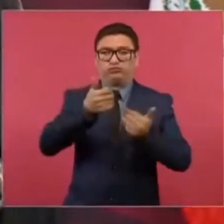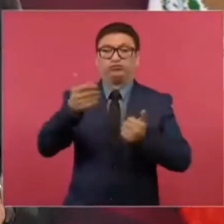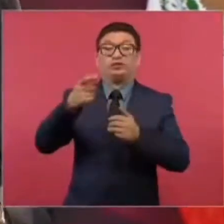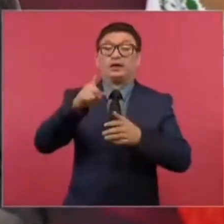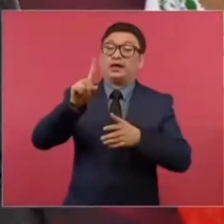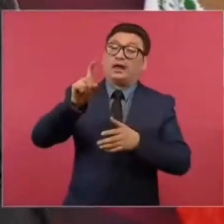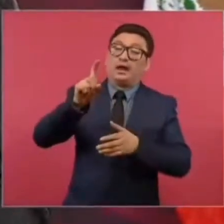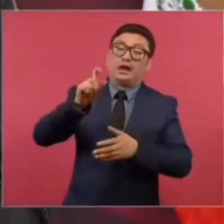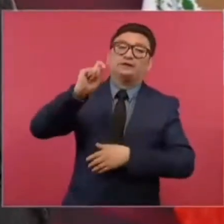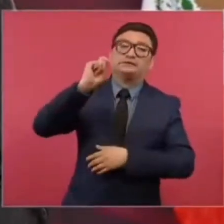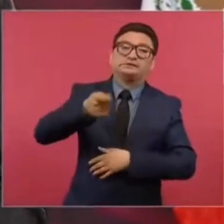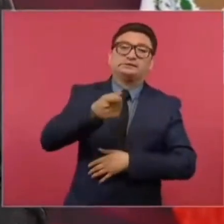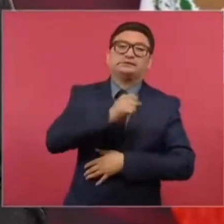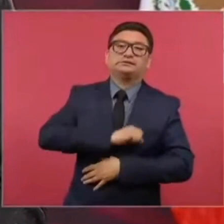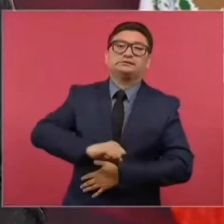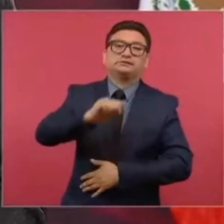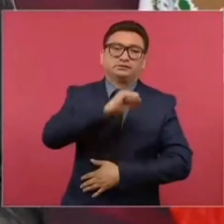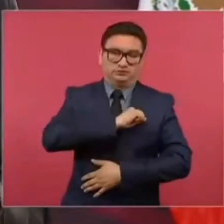sana.